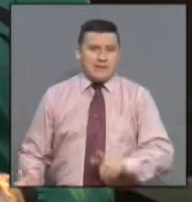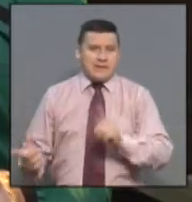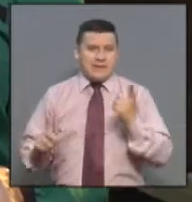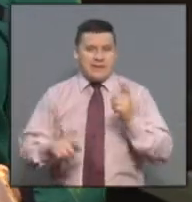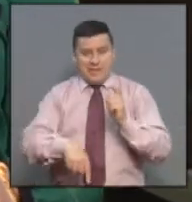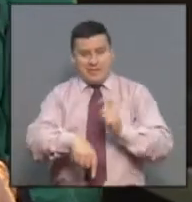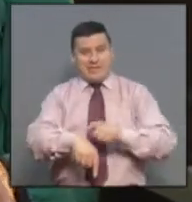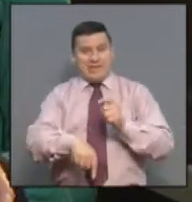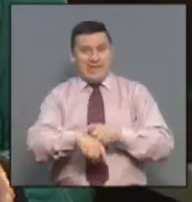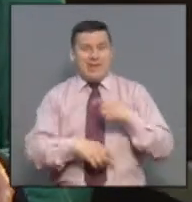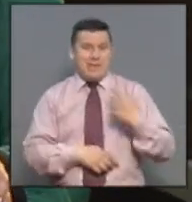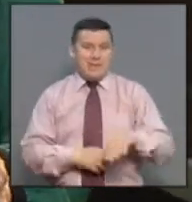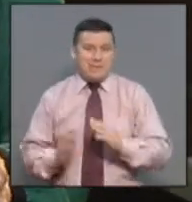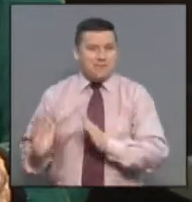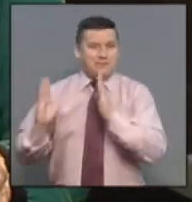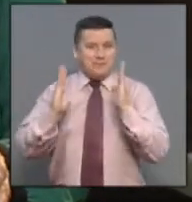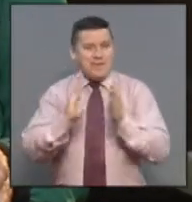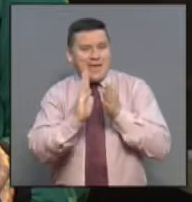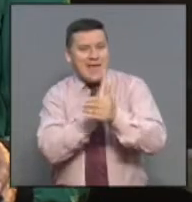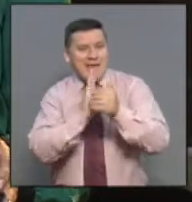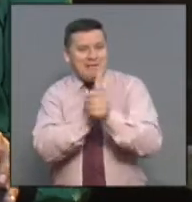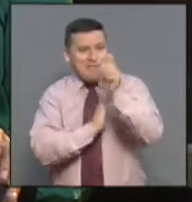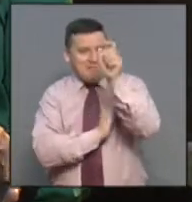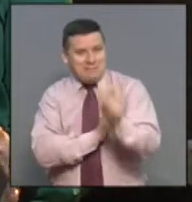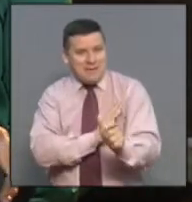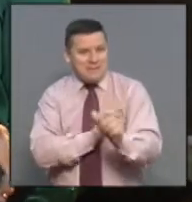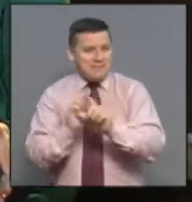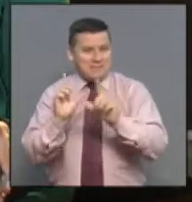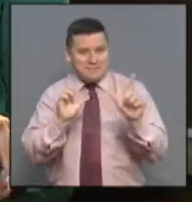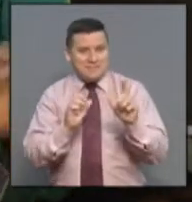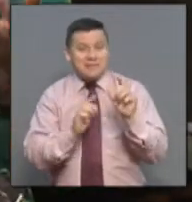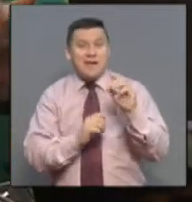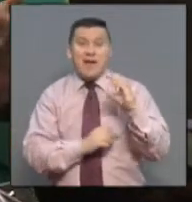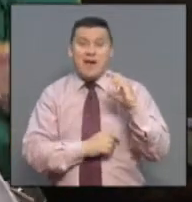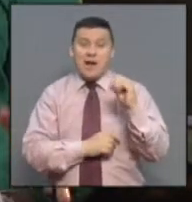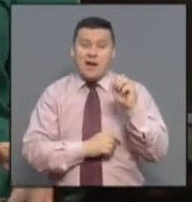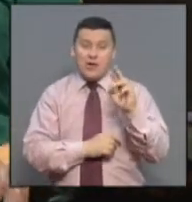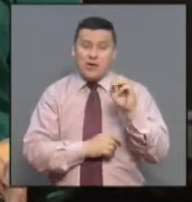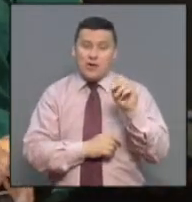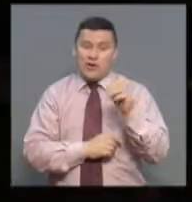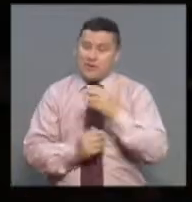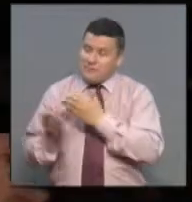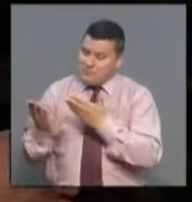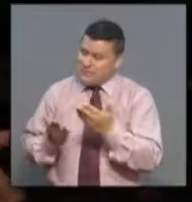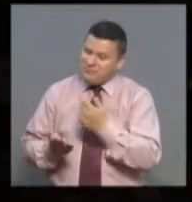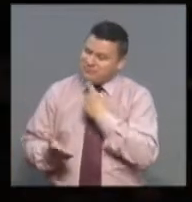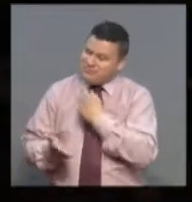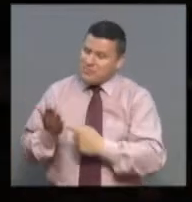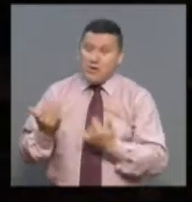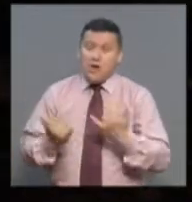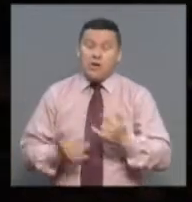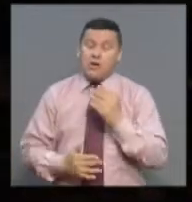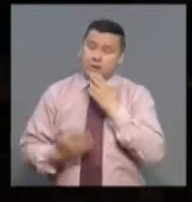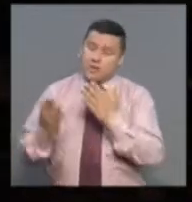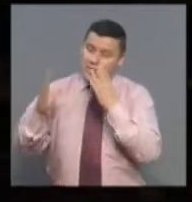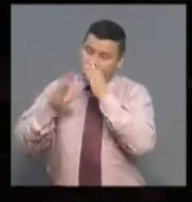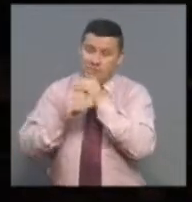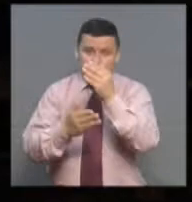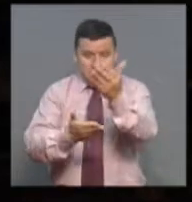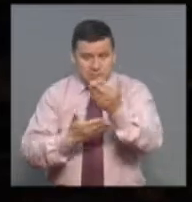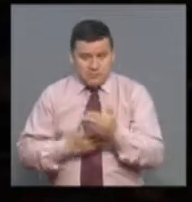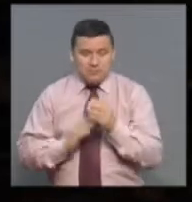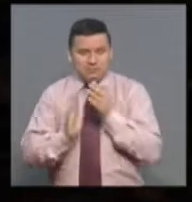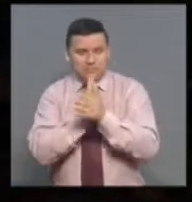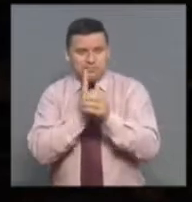Llegamos al momento de nuestra sección Talentos en Pantalla. Carolina, bienvenida. ¿Qué nos trae para hoy? Maritza, buenas noches. Bienvenidos